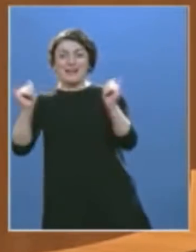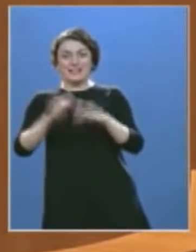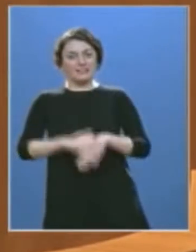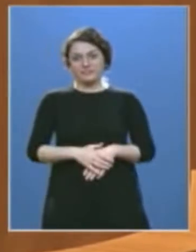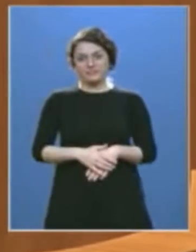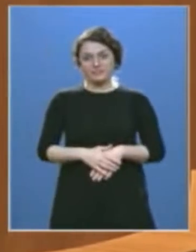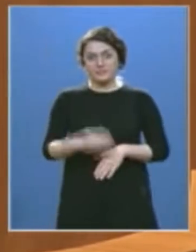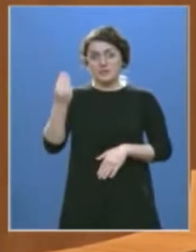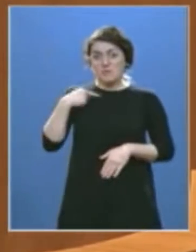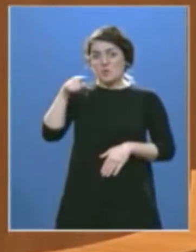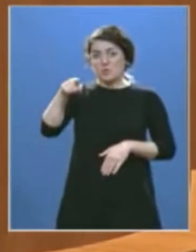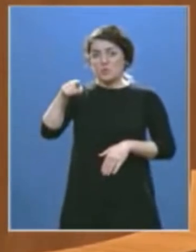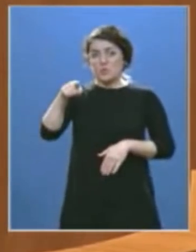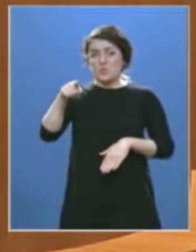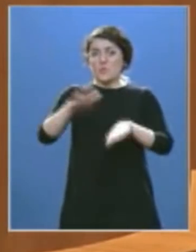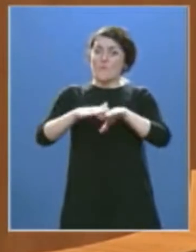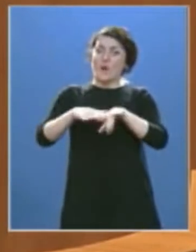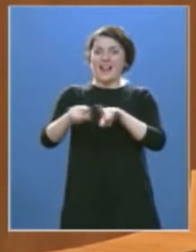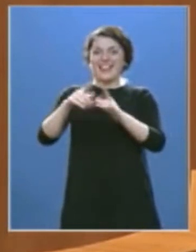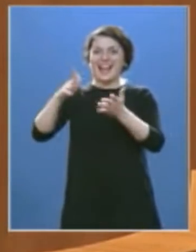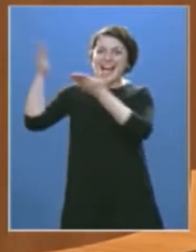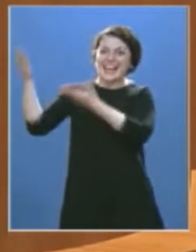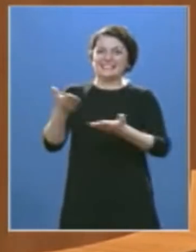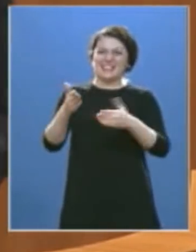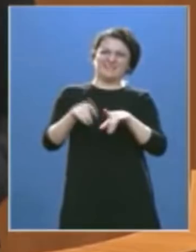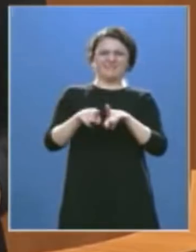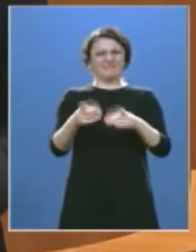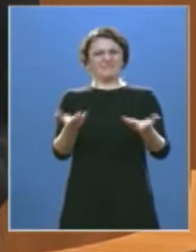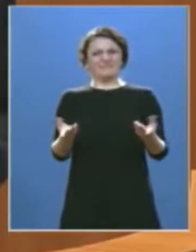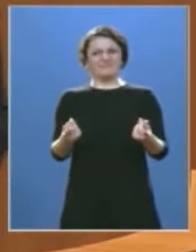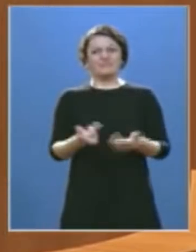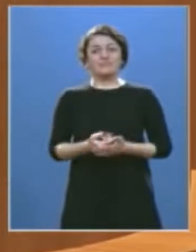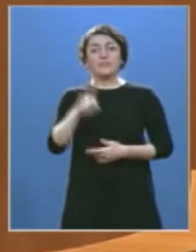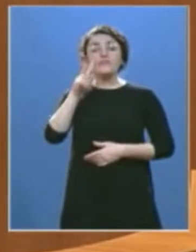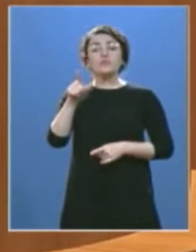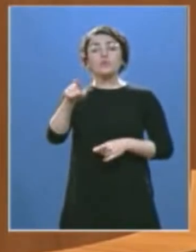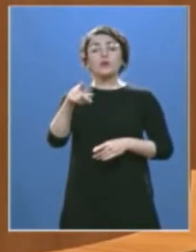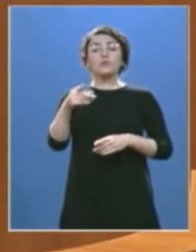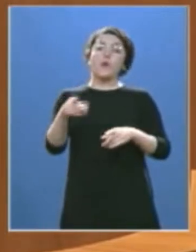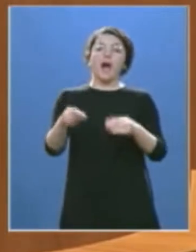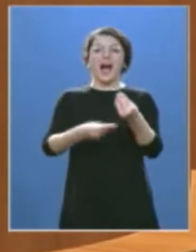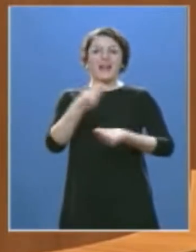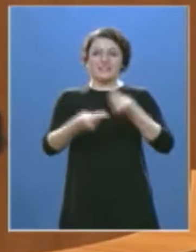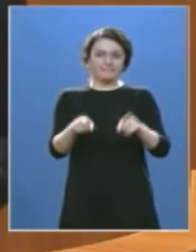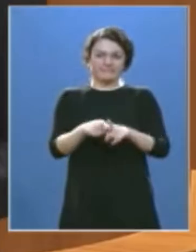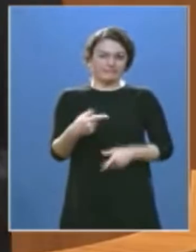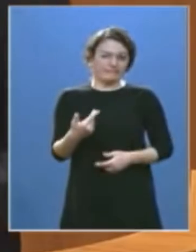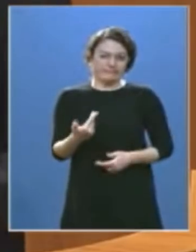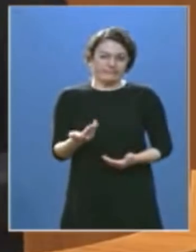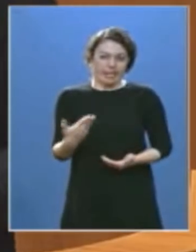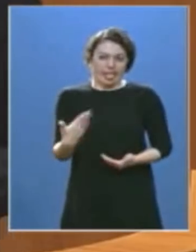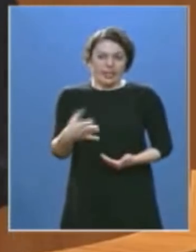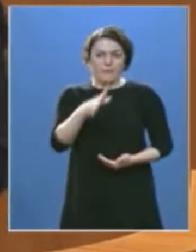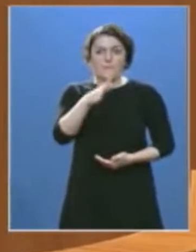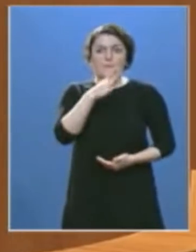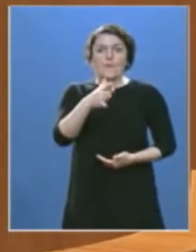con alborozo en su ejecutivo. Está visto, Sr. Mañueco, que usted ha hecho un pan como unhas tortas. Por sú capricho e por